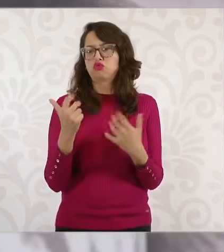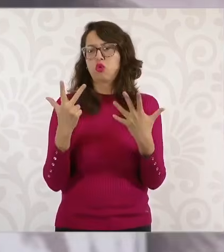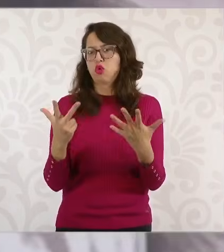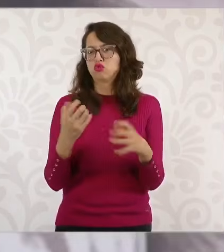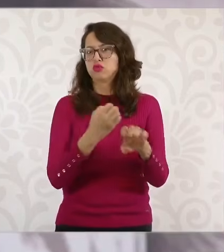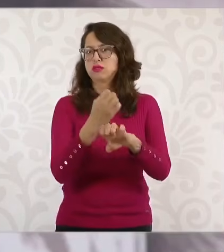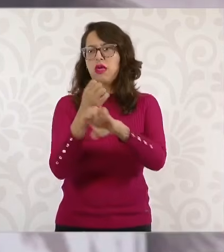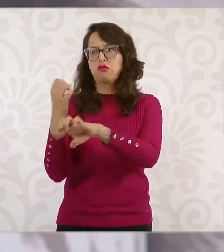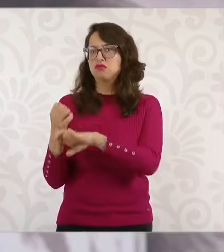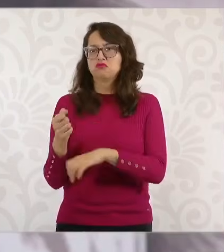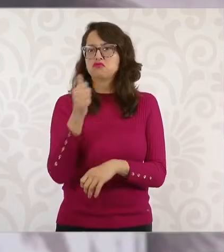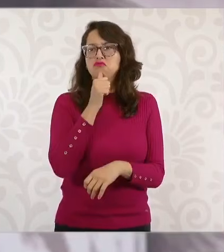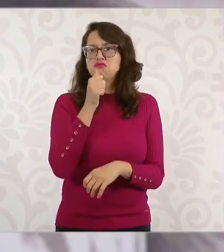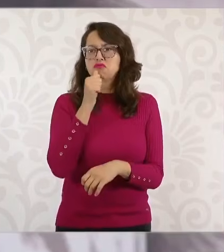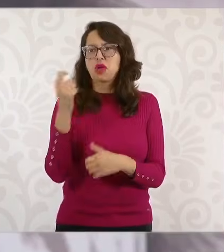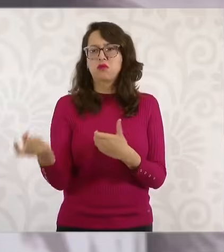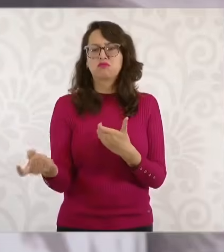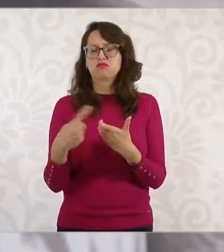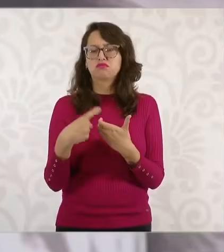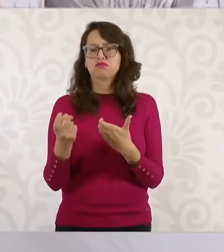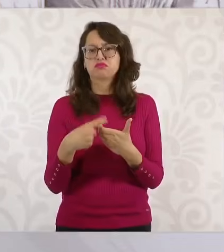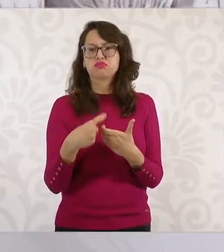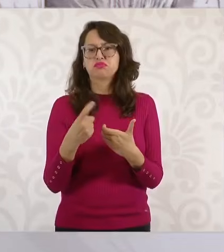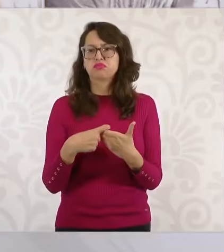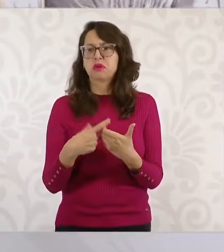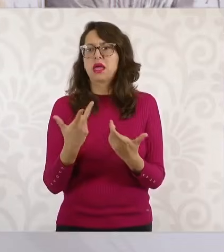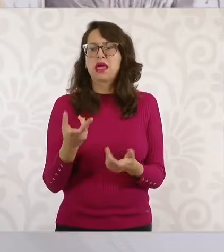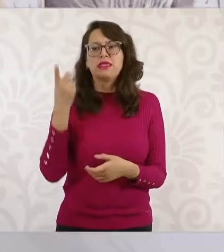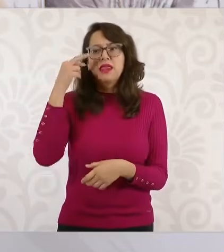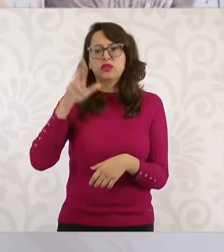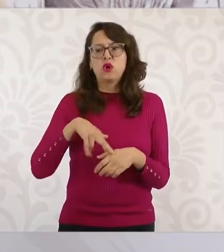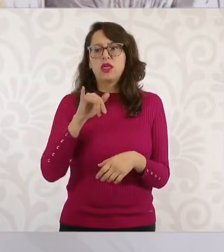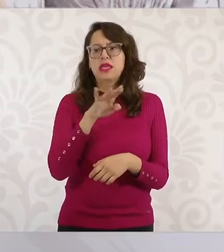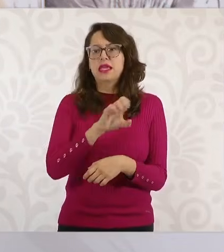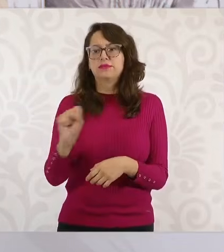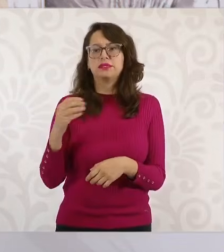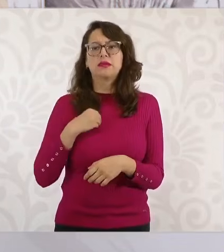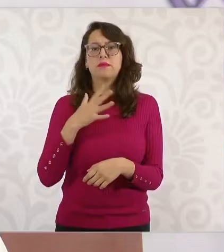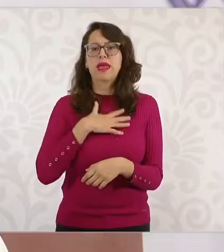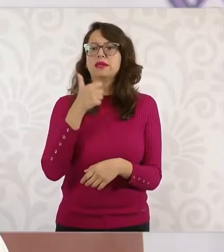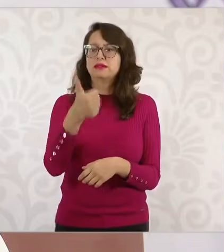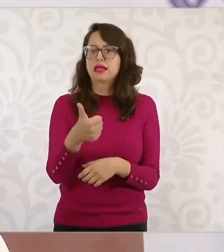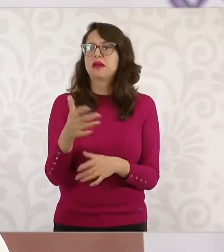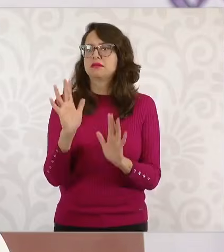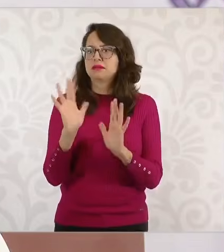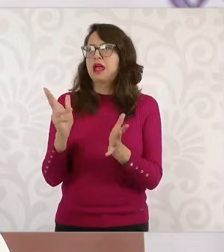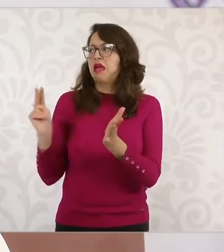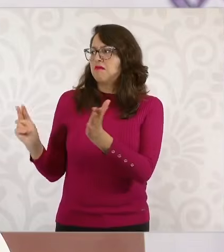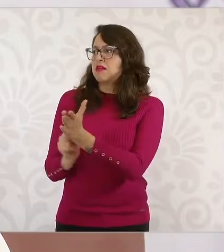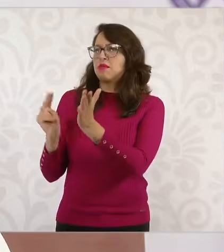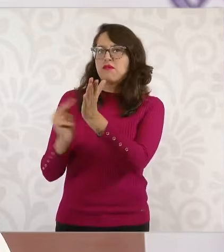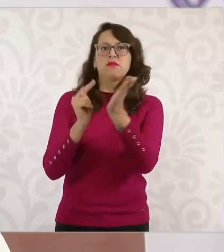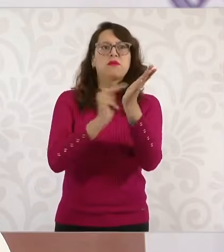estados. Aquí lo ha informado el doctor Alejandro Esbarche, el director del IMSS Bienestar, Acaban de firmar en